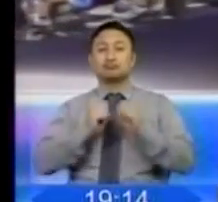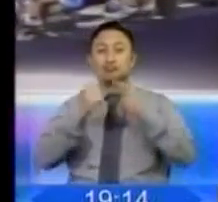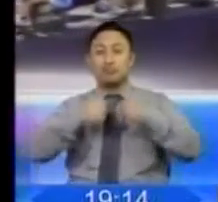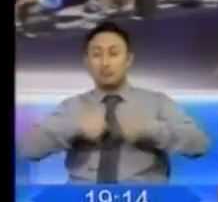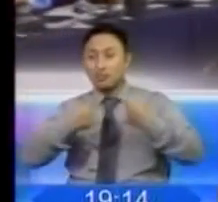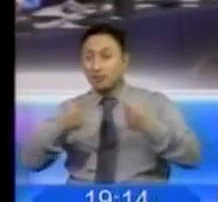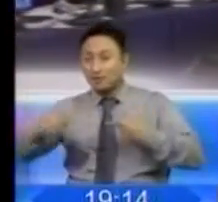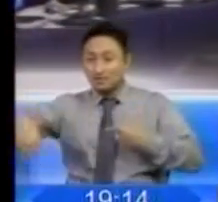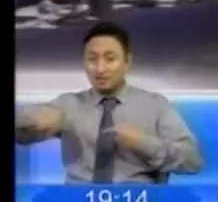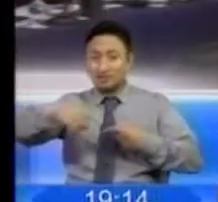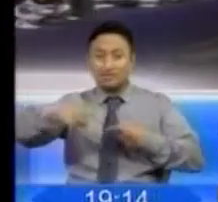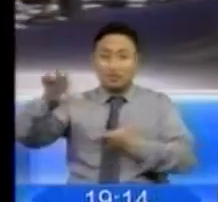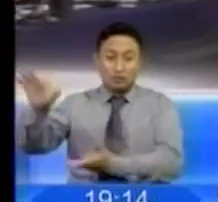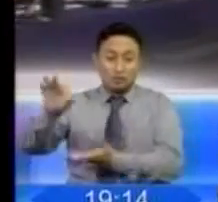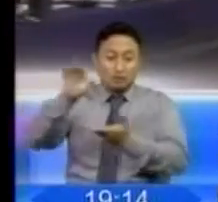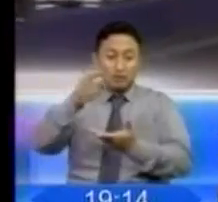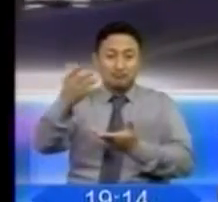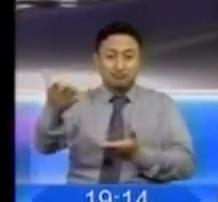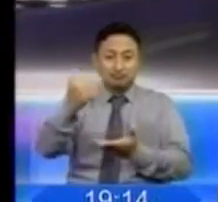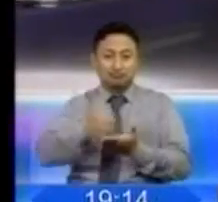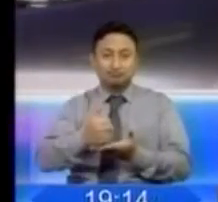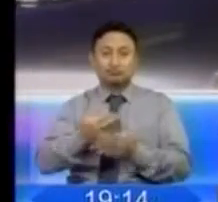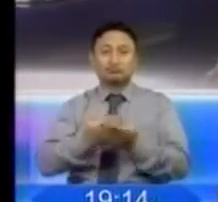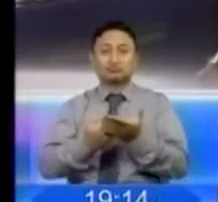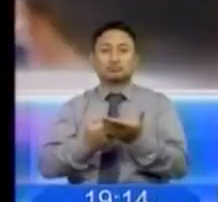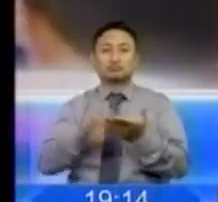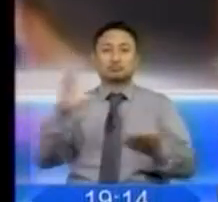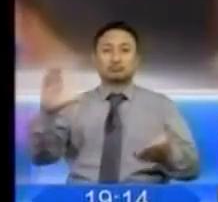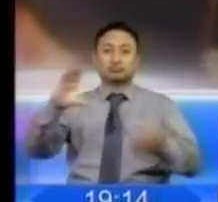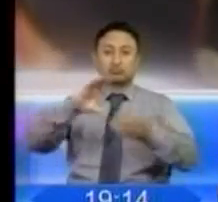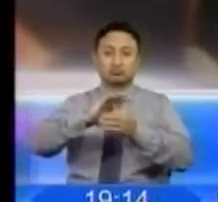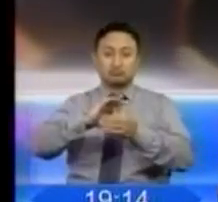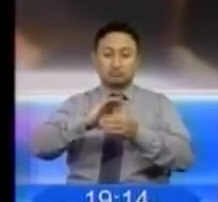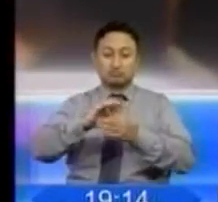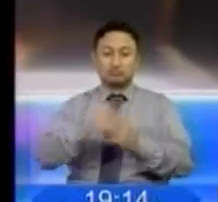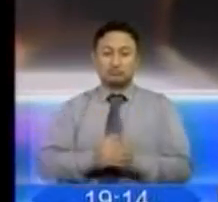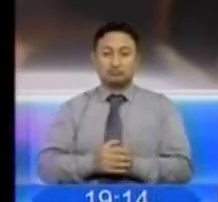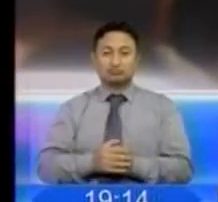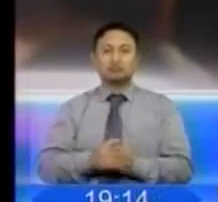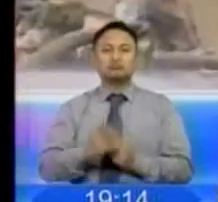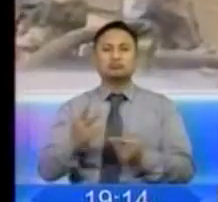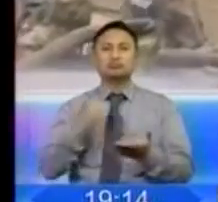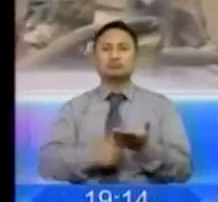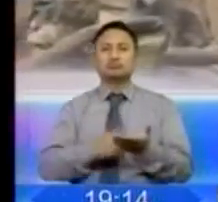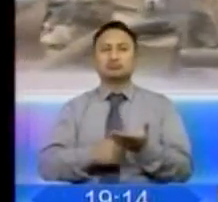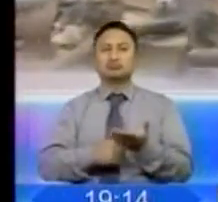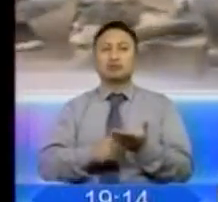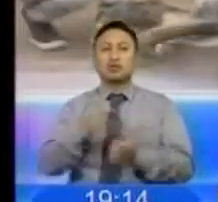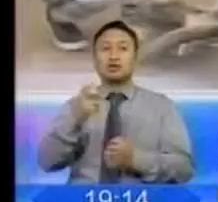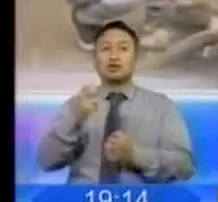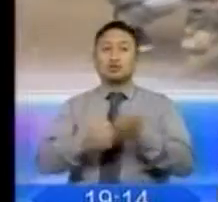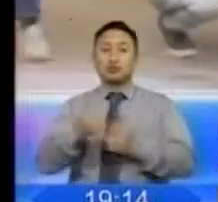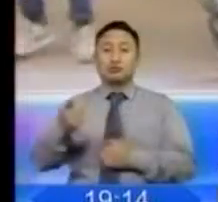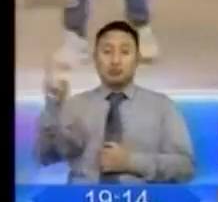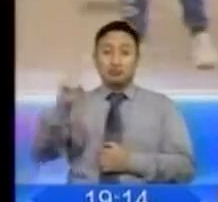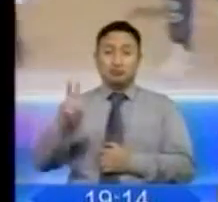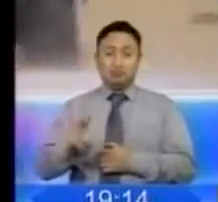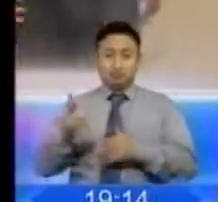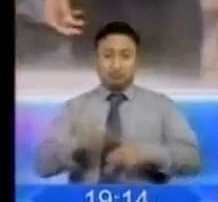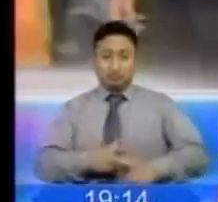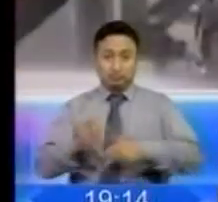delegados presentes a sumarse a una reunión regional de movilidad humana para tratar la crisis migratoria venezolana.